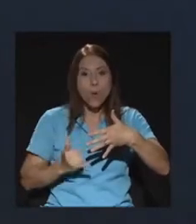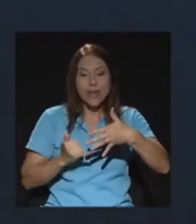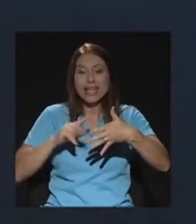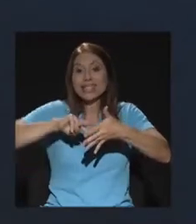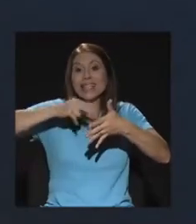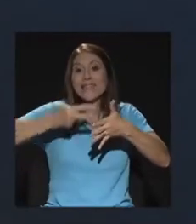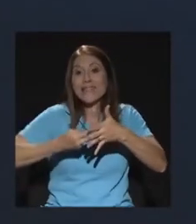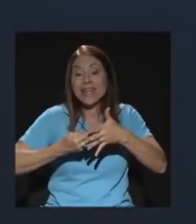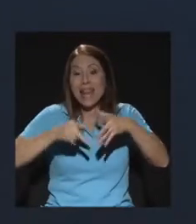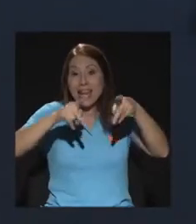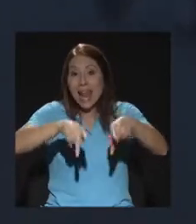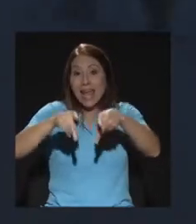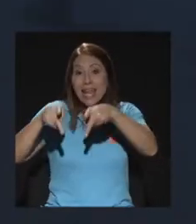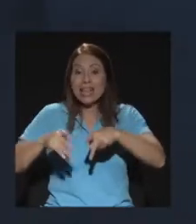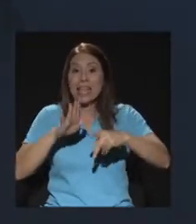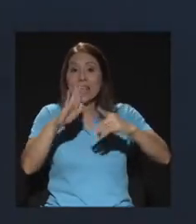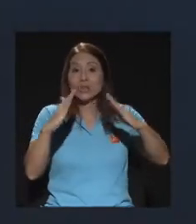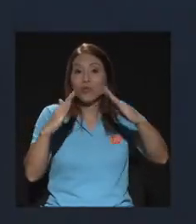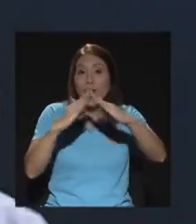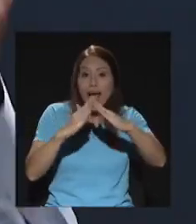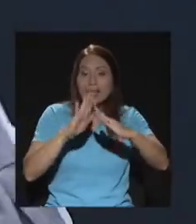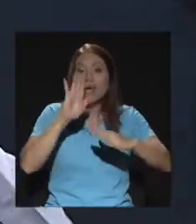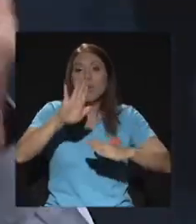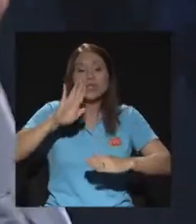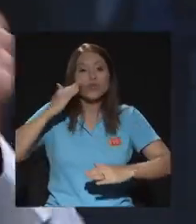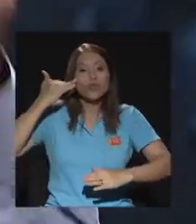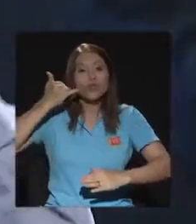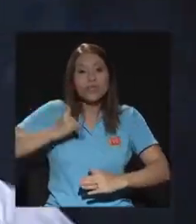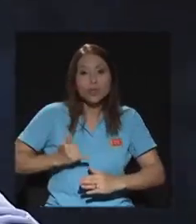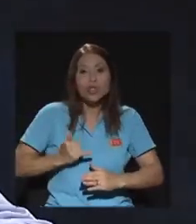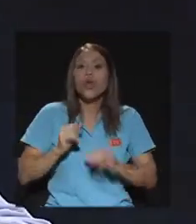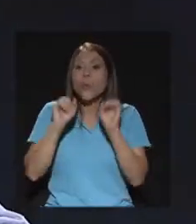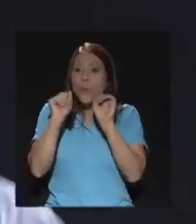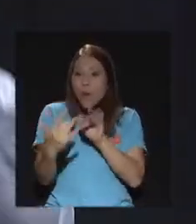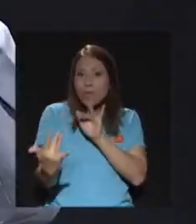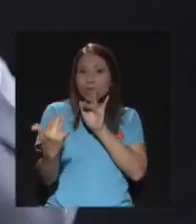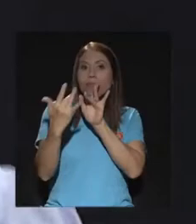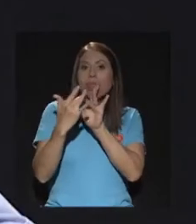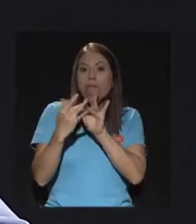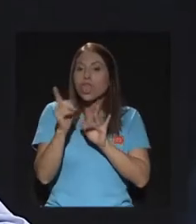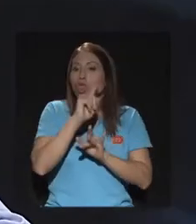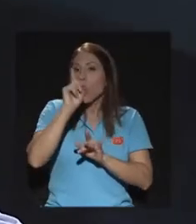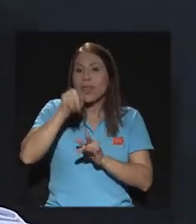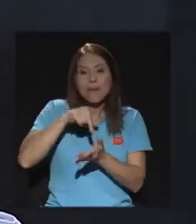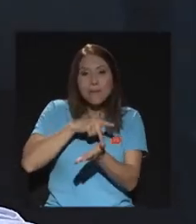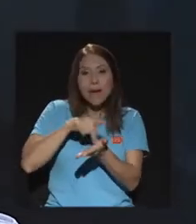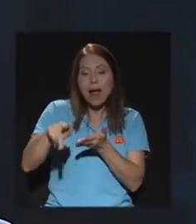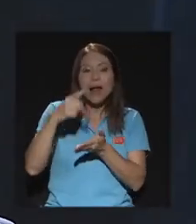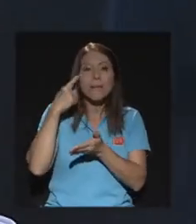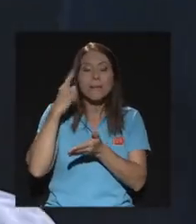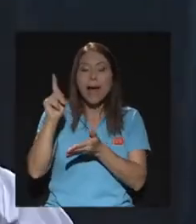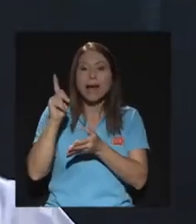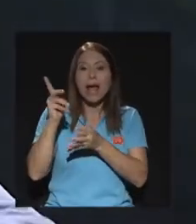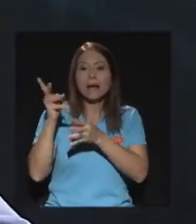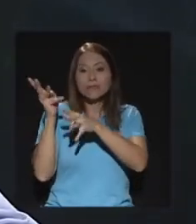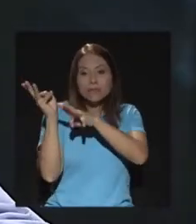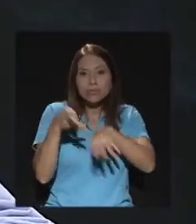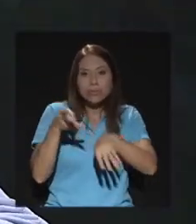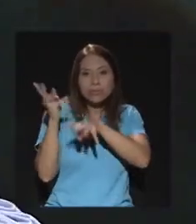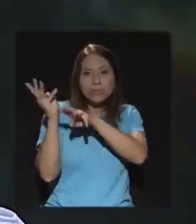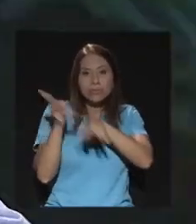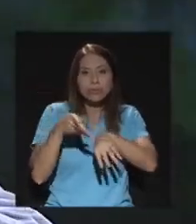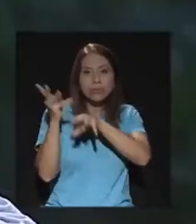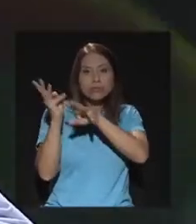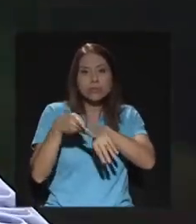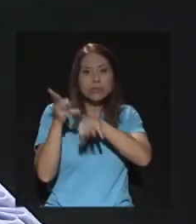su casa, en su dispositivo móvil, sin tener que pagar la bajada de internet,